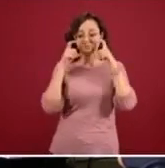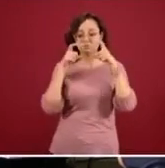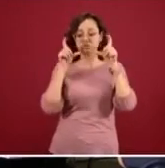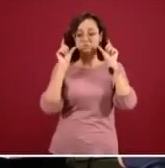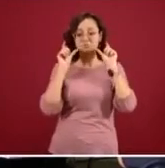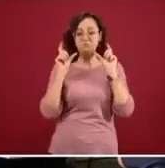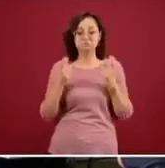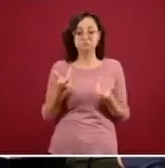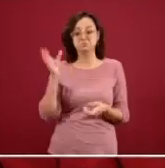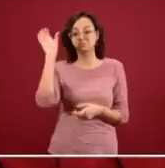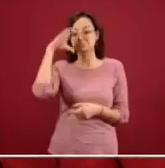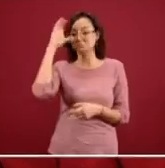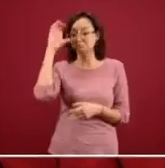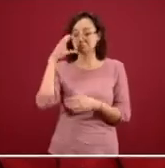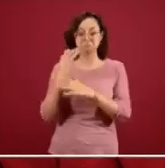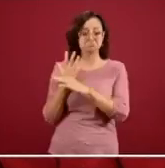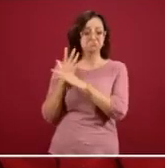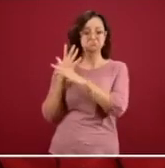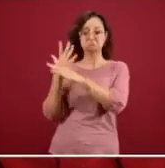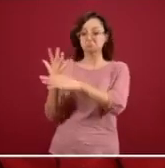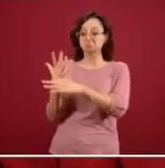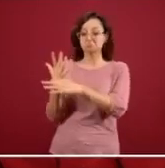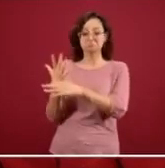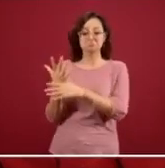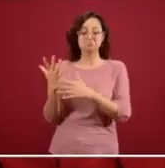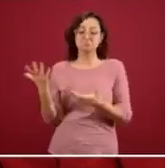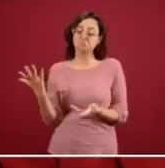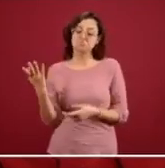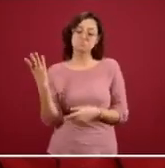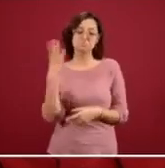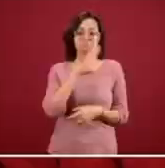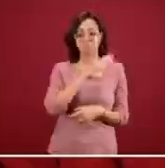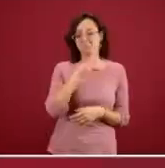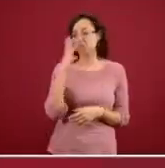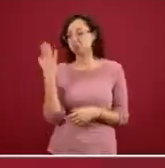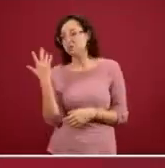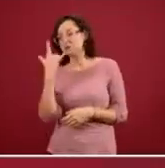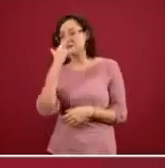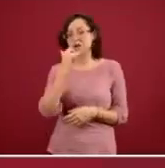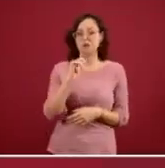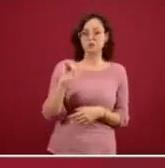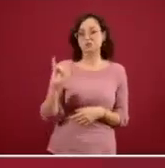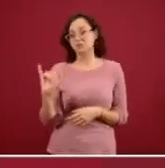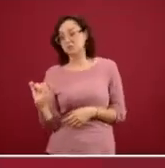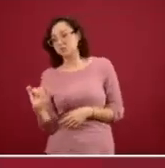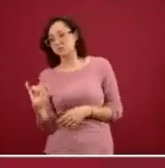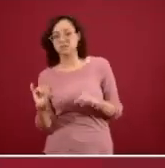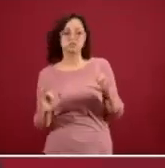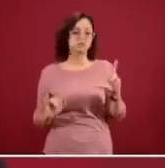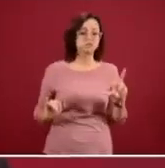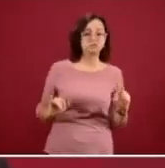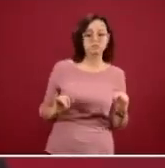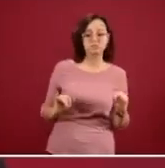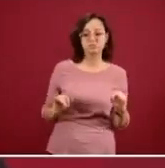la evidencia científica sigue siendo ambivalente, ambigua. Hay algunas